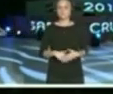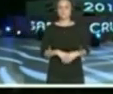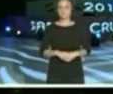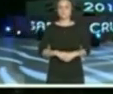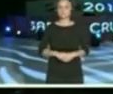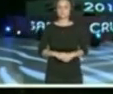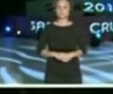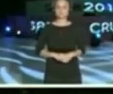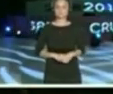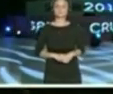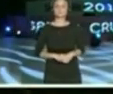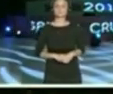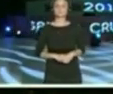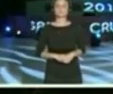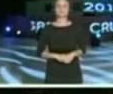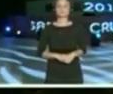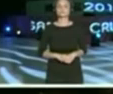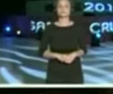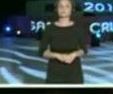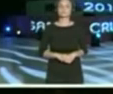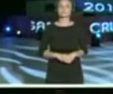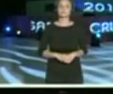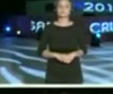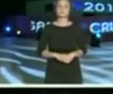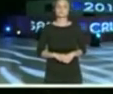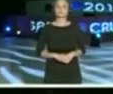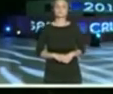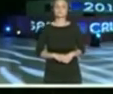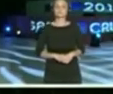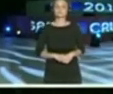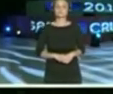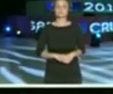para pa para pa para pa para pa para pa.